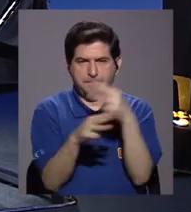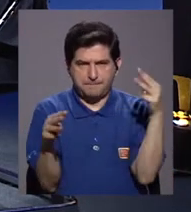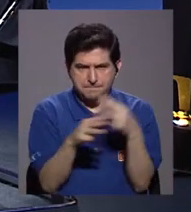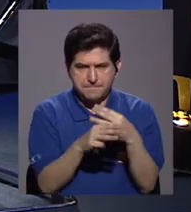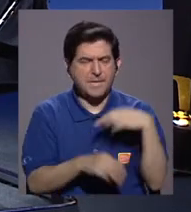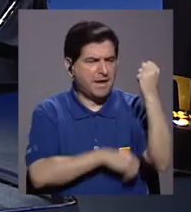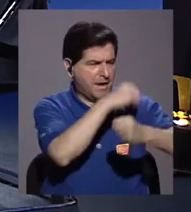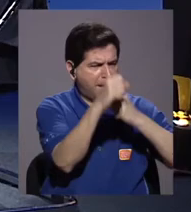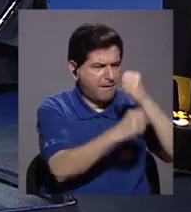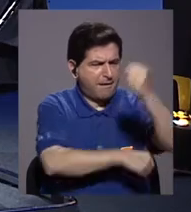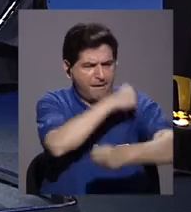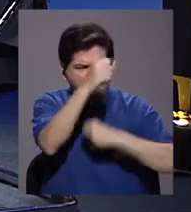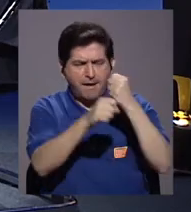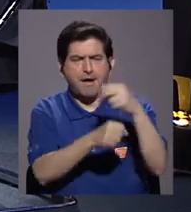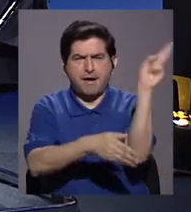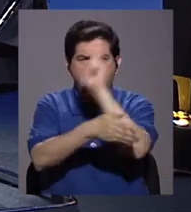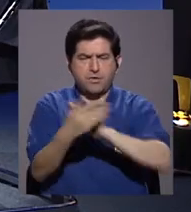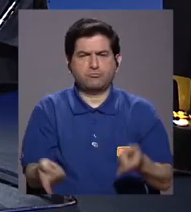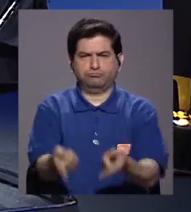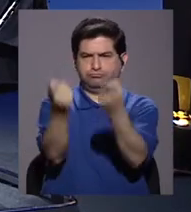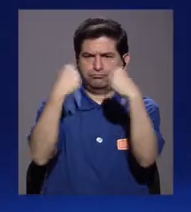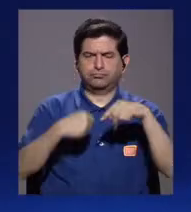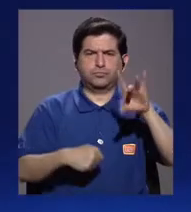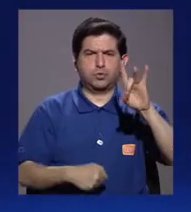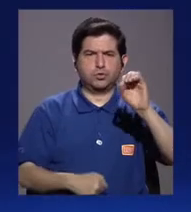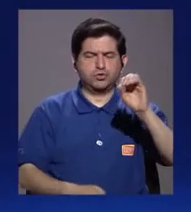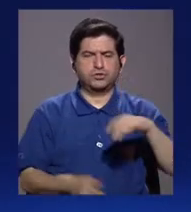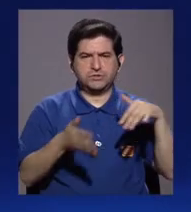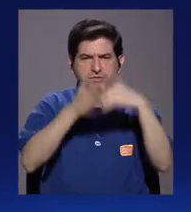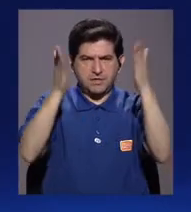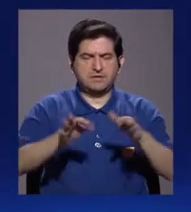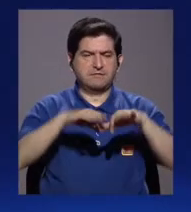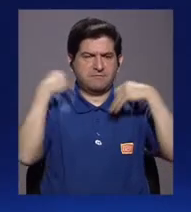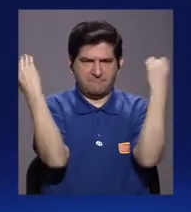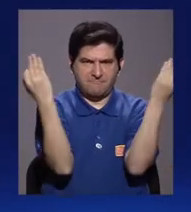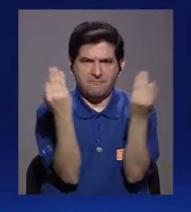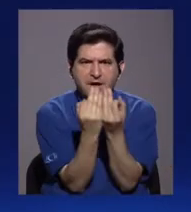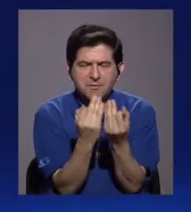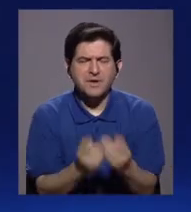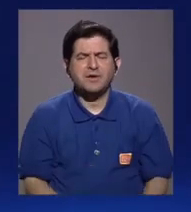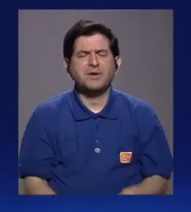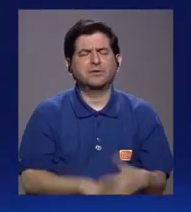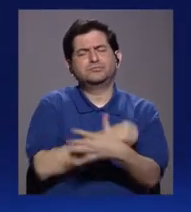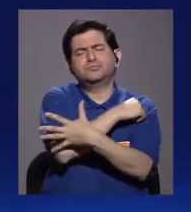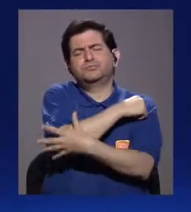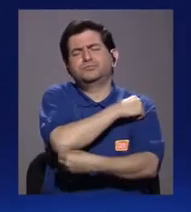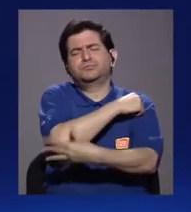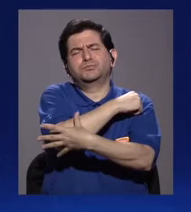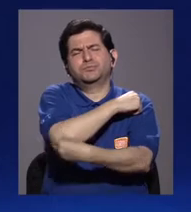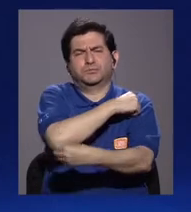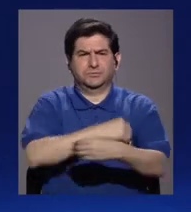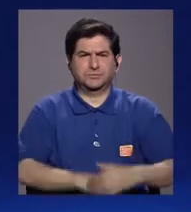donde cada año tenemos a la universidad a 80 estudiantes de familias humildes